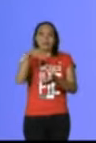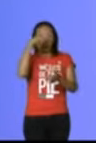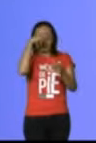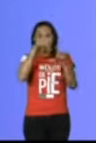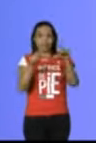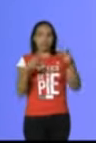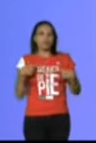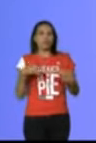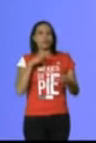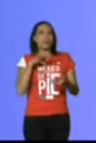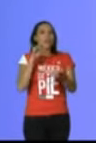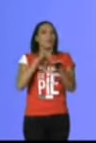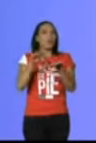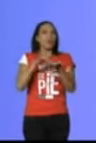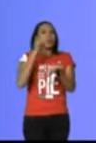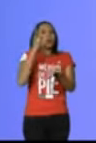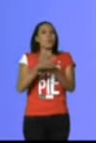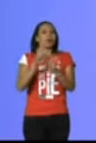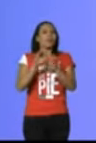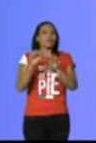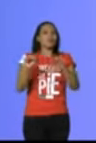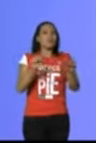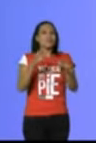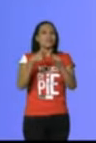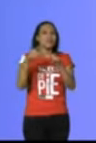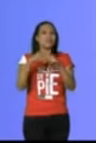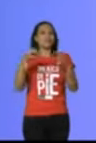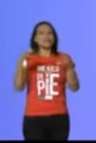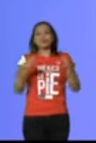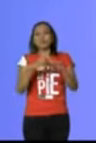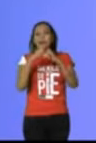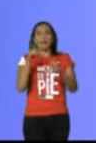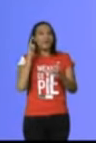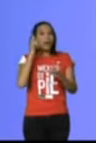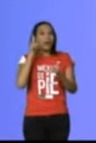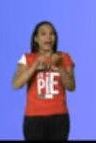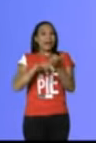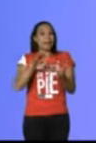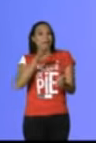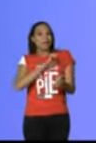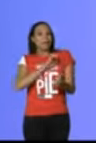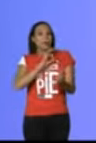equipo, no solo en el desastre. Dejemos que la esperanza crezca dentro de